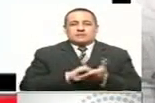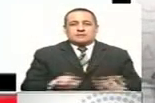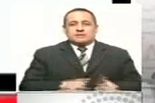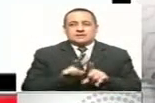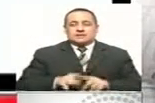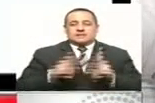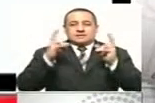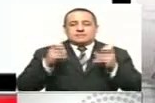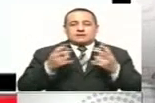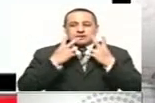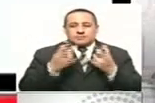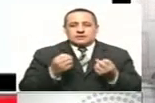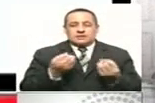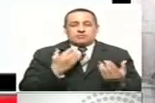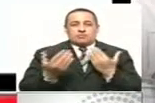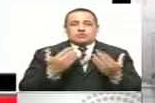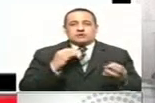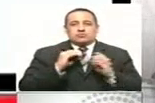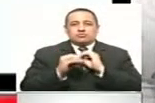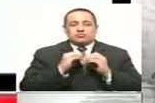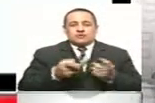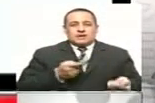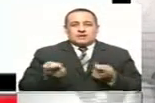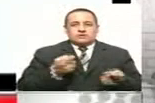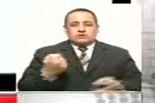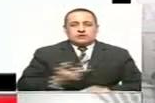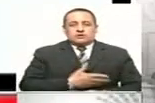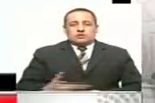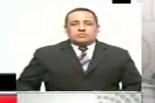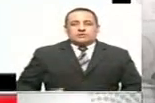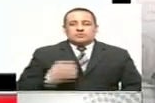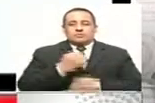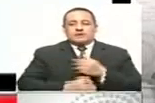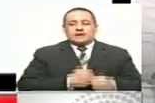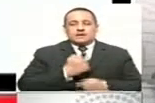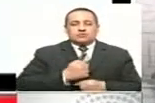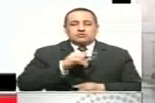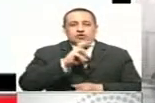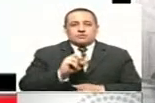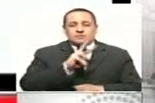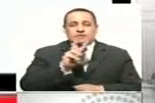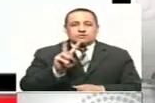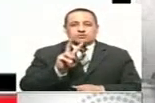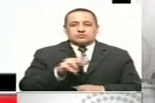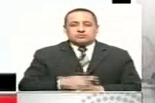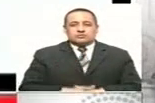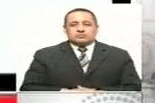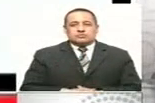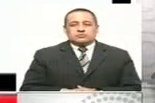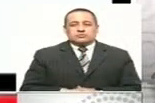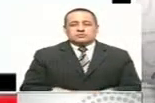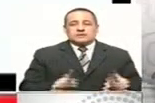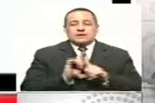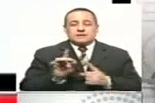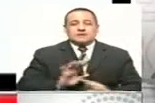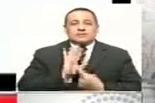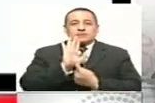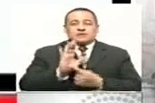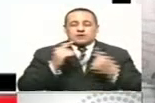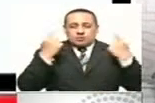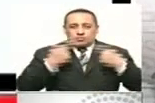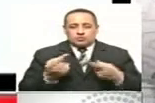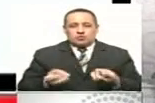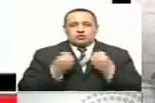por ejemplo, de modernización de la gestión pública para el año 2022, lo que se ha definido